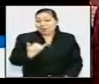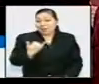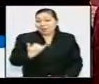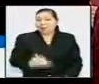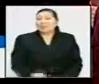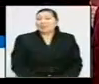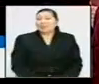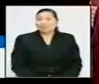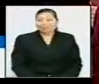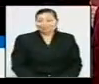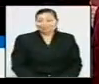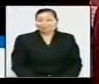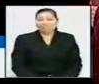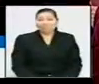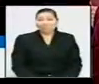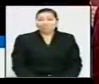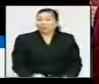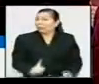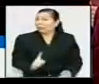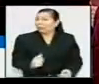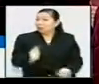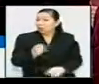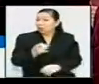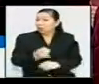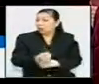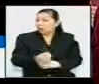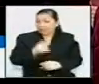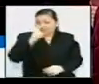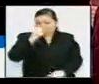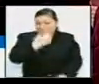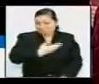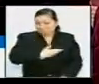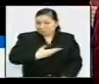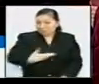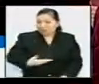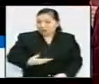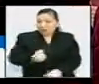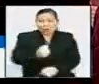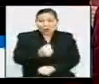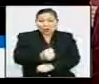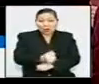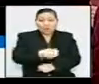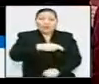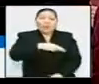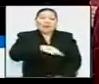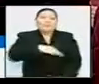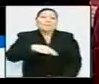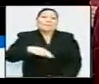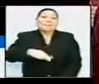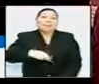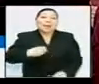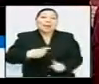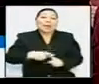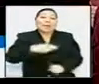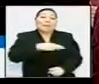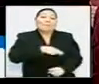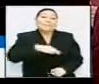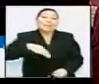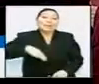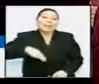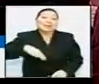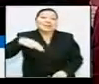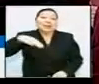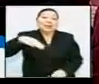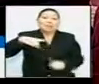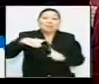la actualidad. Y no estamos contra Vizcarra, por si acaso. Estamos contra el ministro, contra el exministro de Transporte